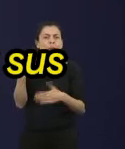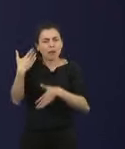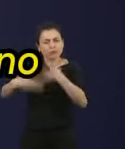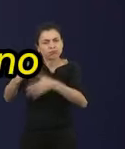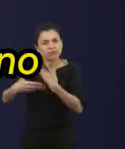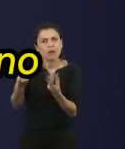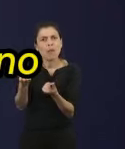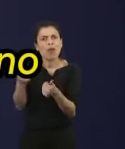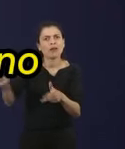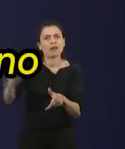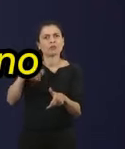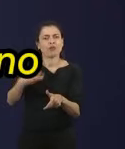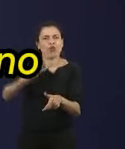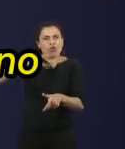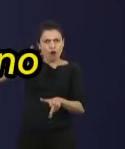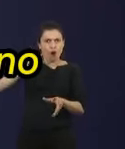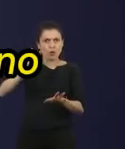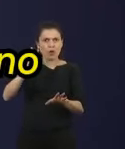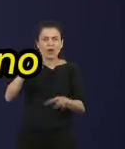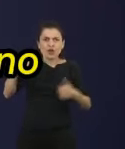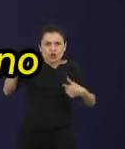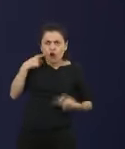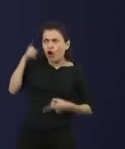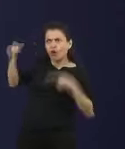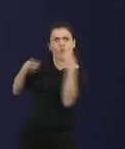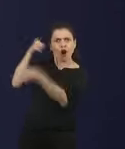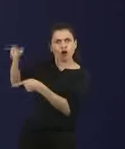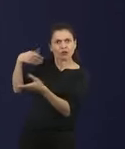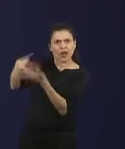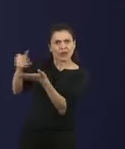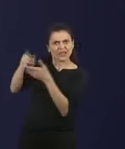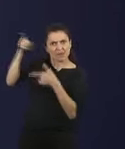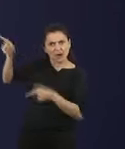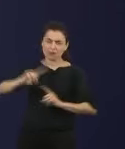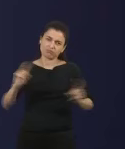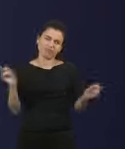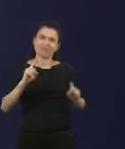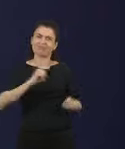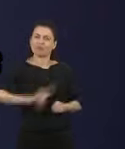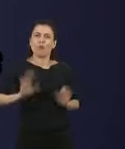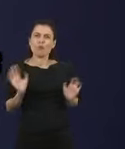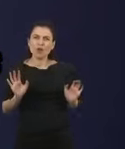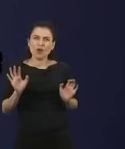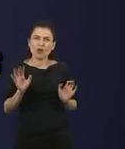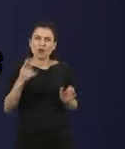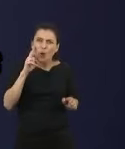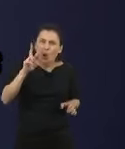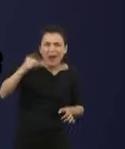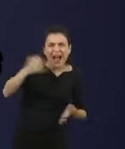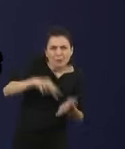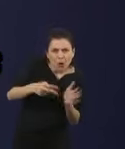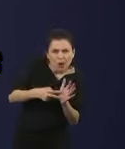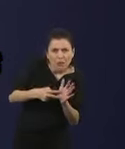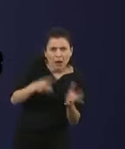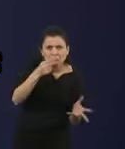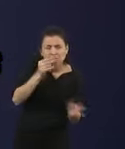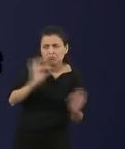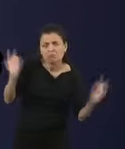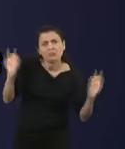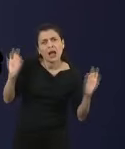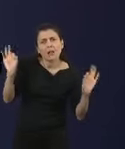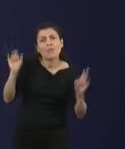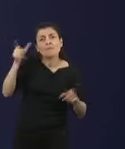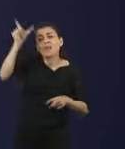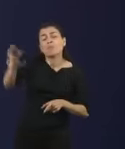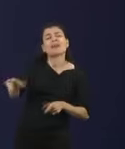patrimonios en tal caso Tampoco es objetable no porque digo eh qué le objets a eso y la verdad es que nada buscas proteger